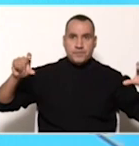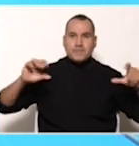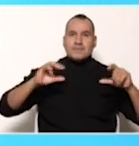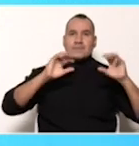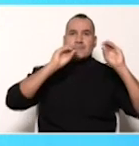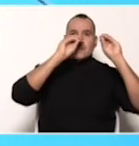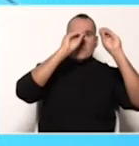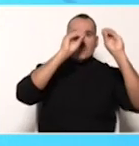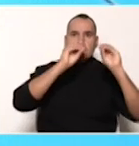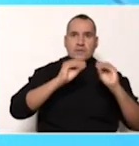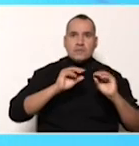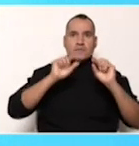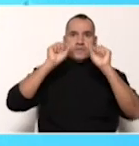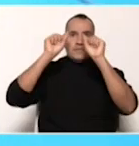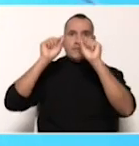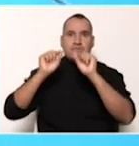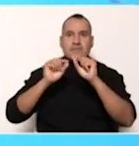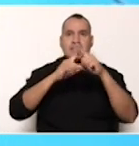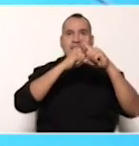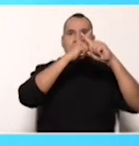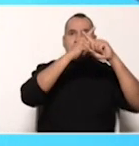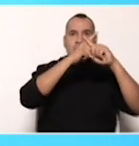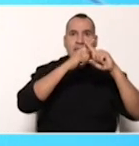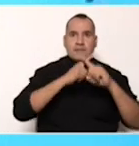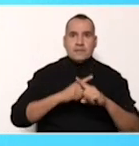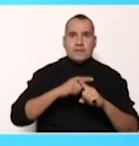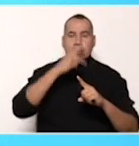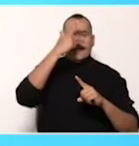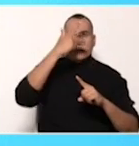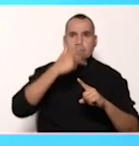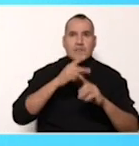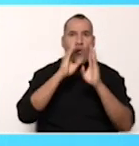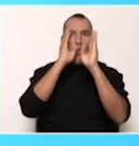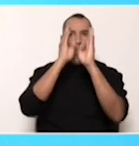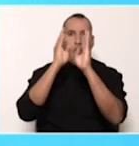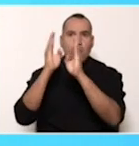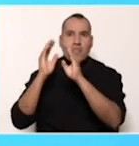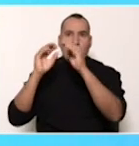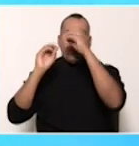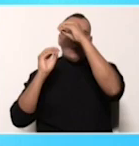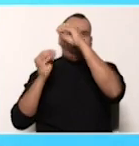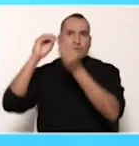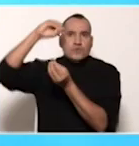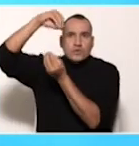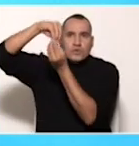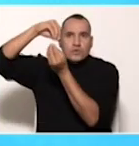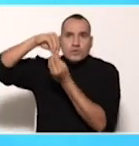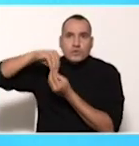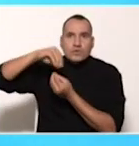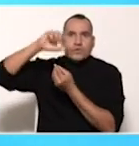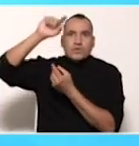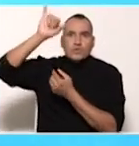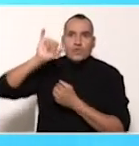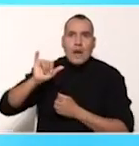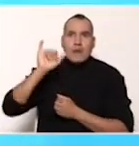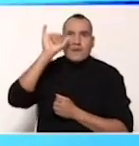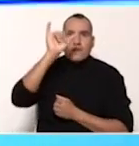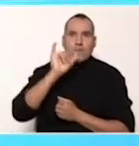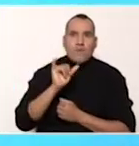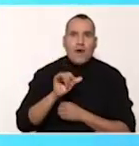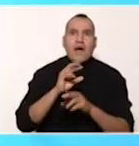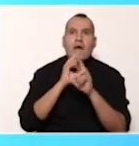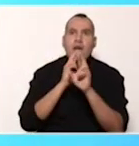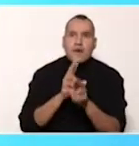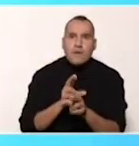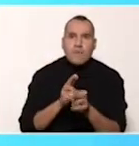3 menos 5X a la 2 más 8X menos 9. El resultado será P de